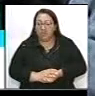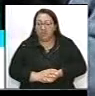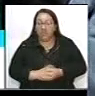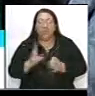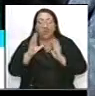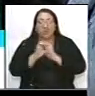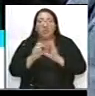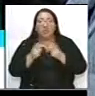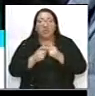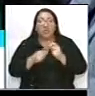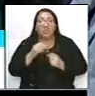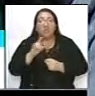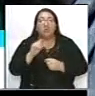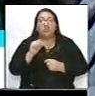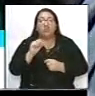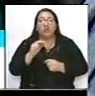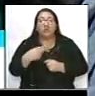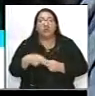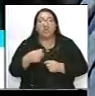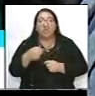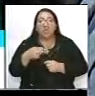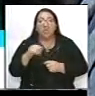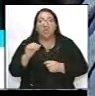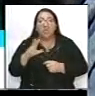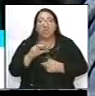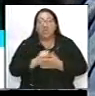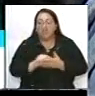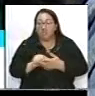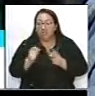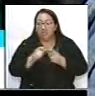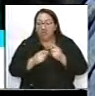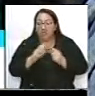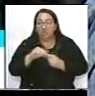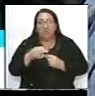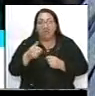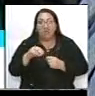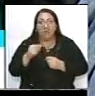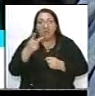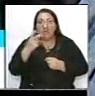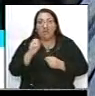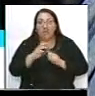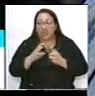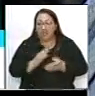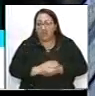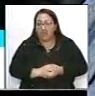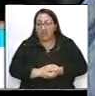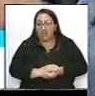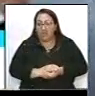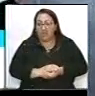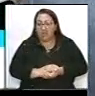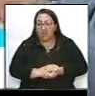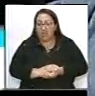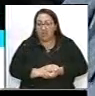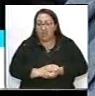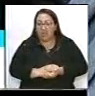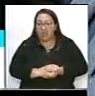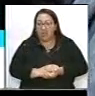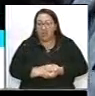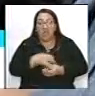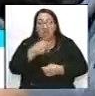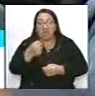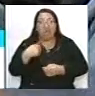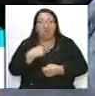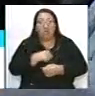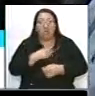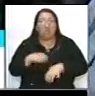En el caso del congresista Oshinyawa, 3 meses. En el caso del congresista Mamani, 20 días. Y eso que la prensa, los medios de prensa decían que nosotros